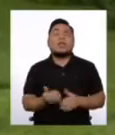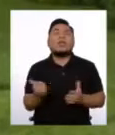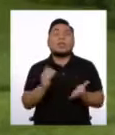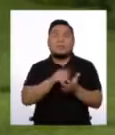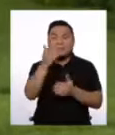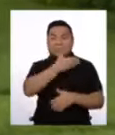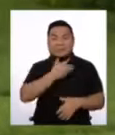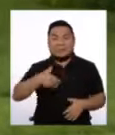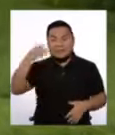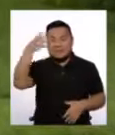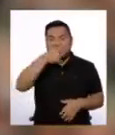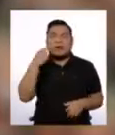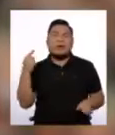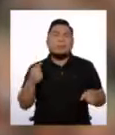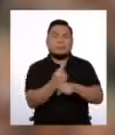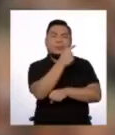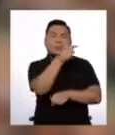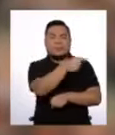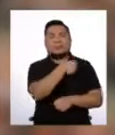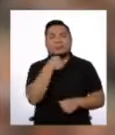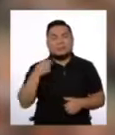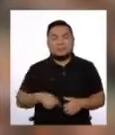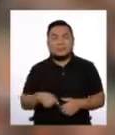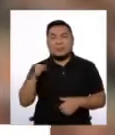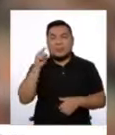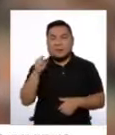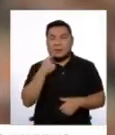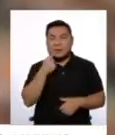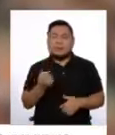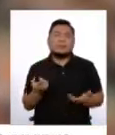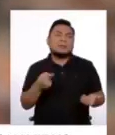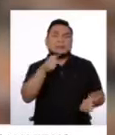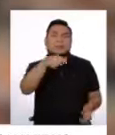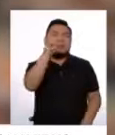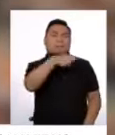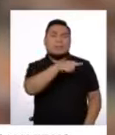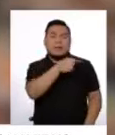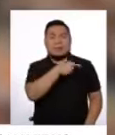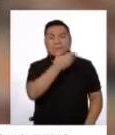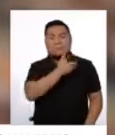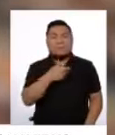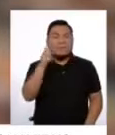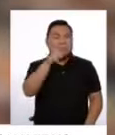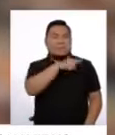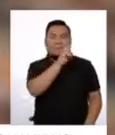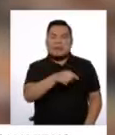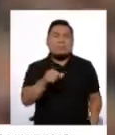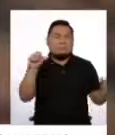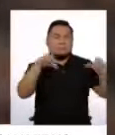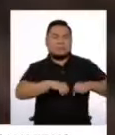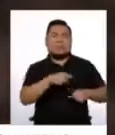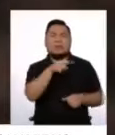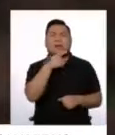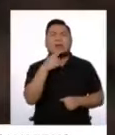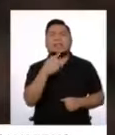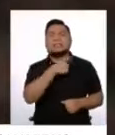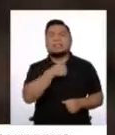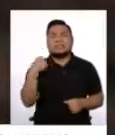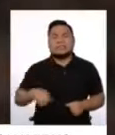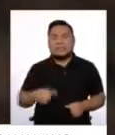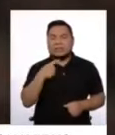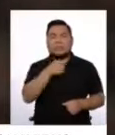ataca a China. Desde Twitter, el mandatario estadounidense llamó incompetente al país asiático por su gestión del coronavirus.